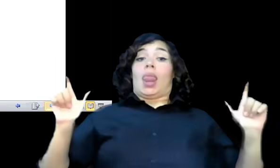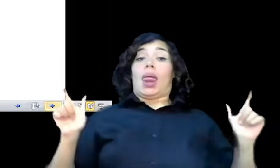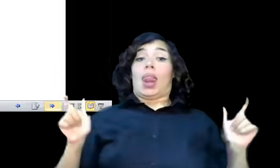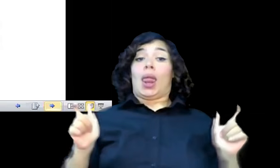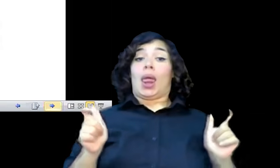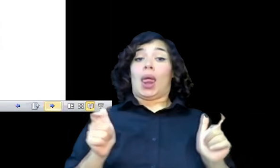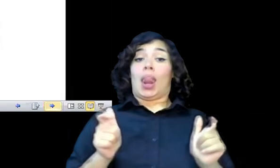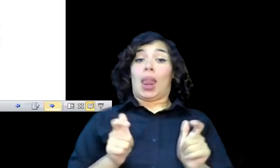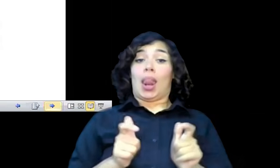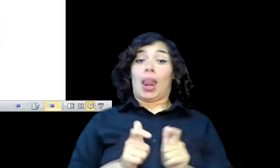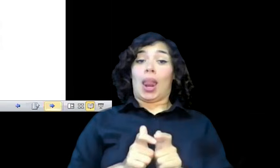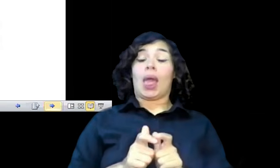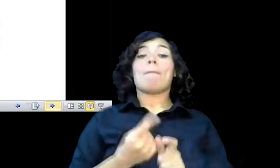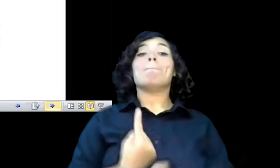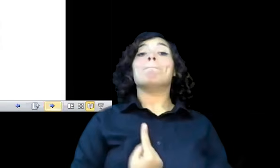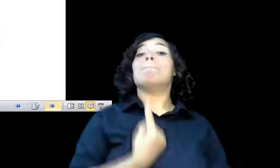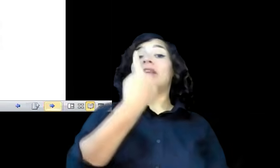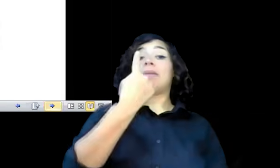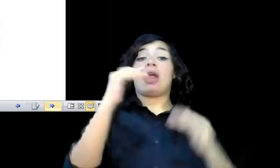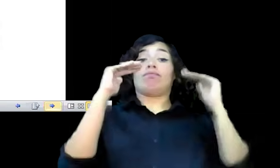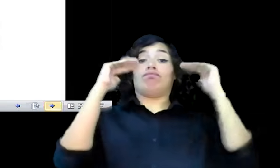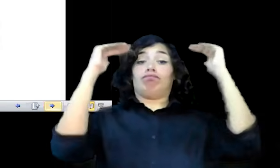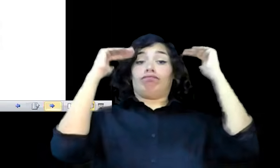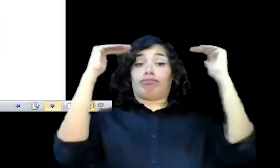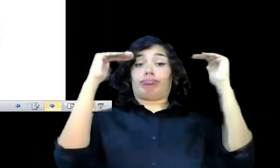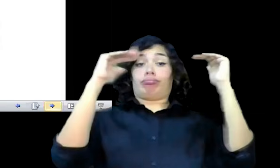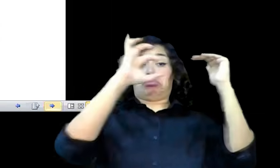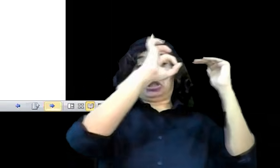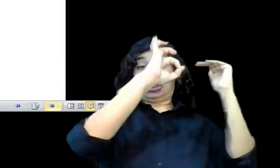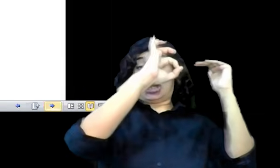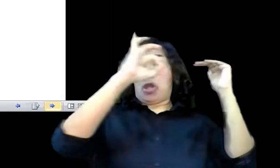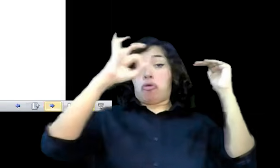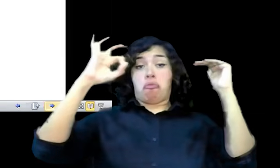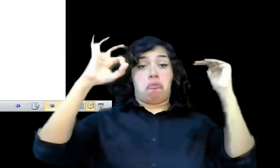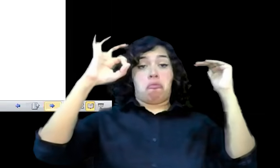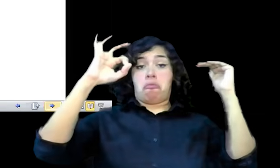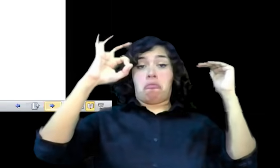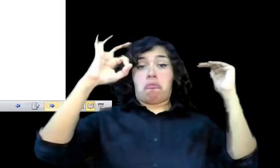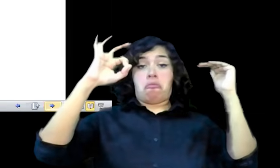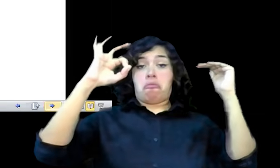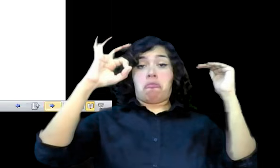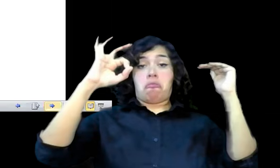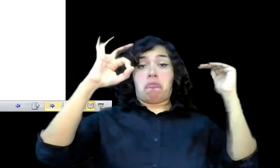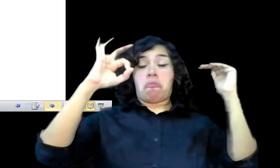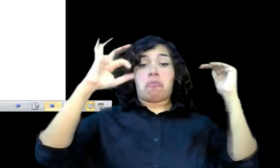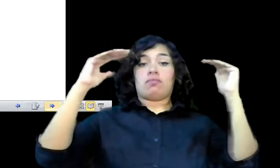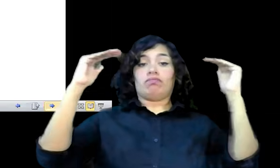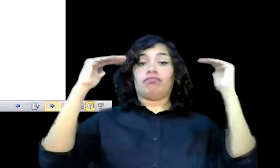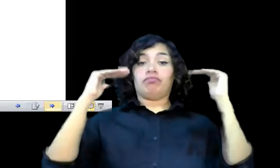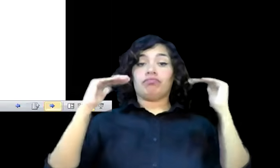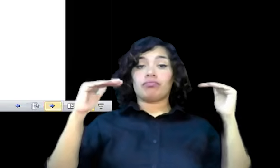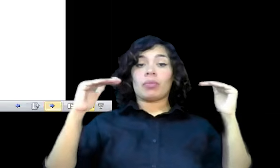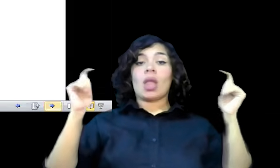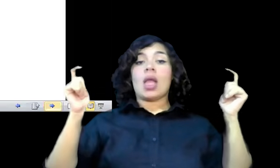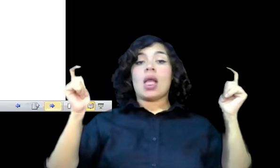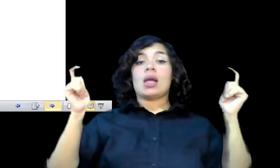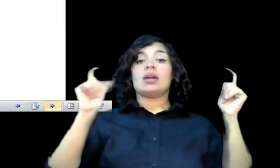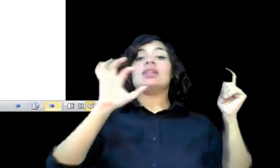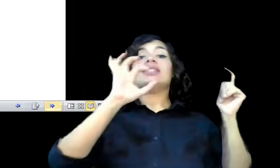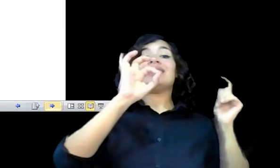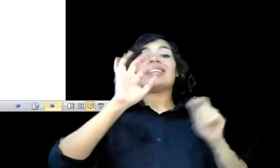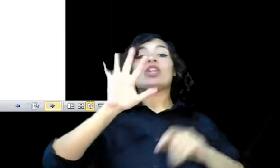la alícuota. En el primer renglón no hay alícuota, ¿sí? Para el primer intervalo no hay alícuota. Y después se va